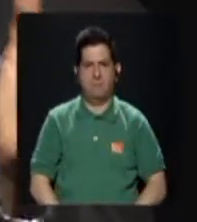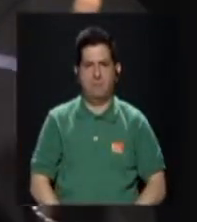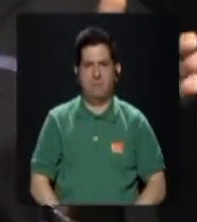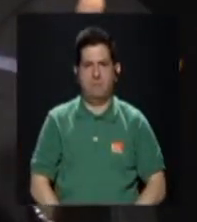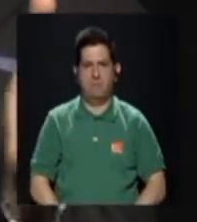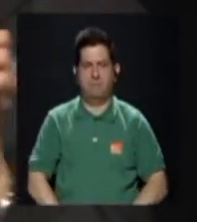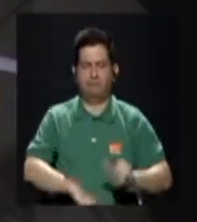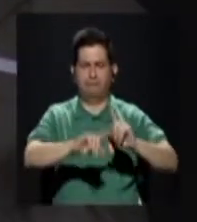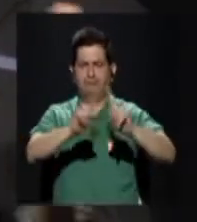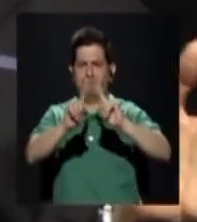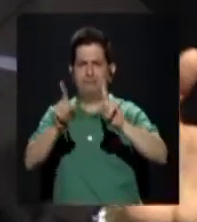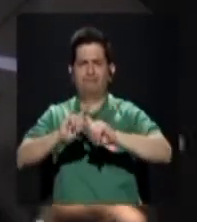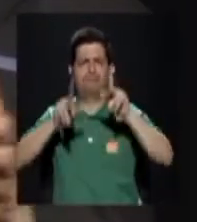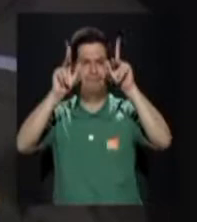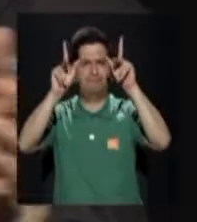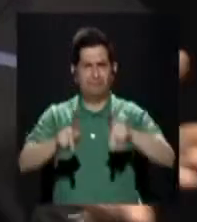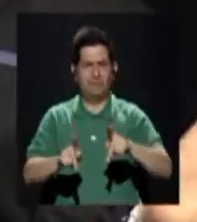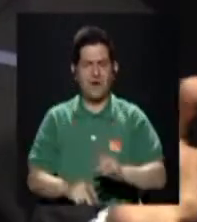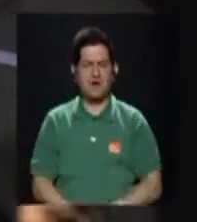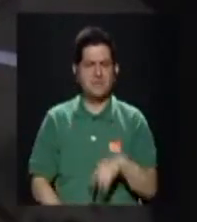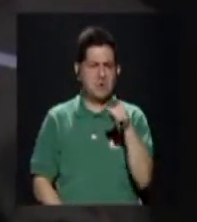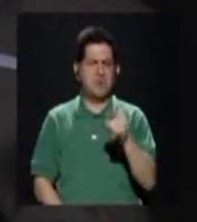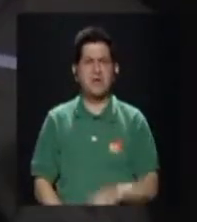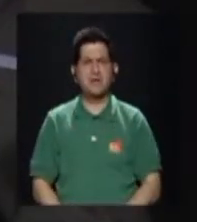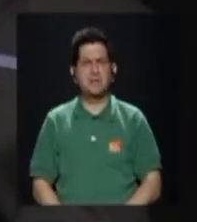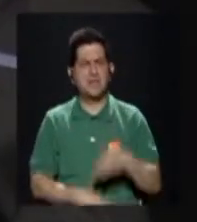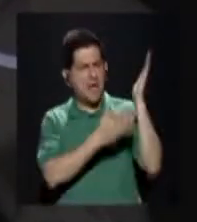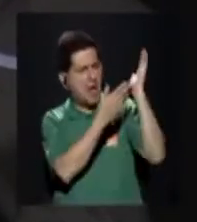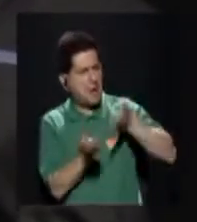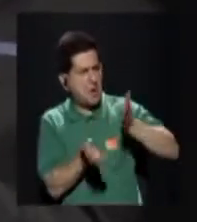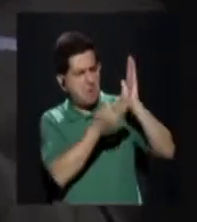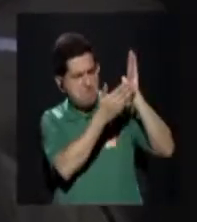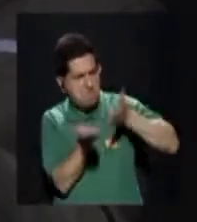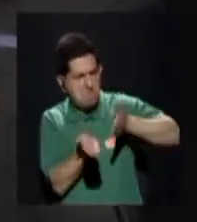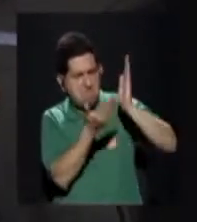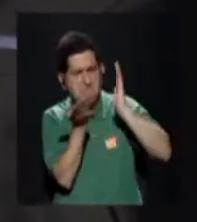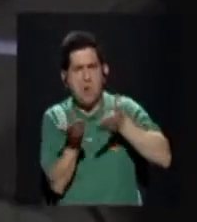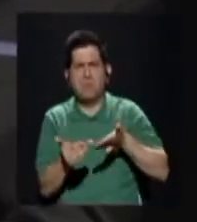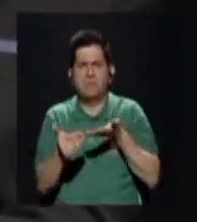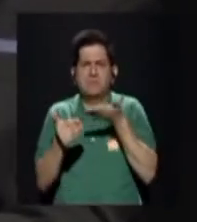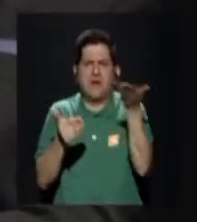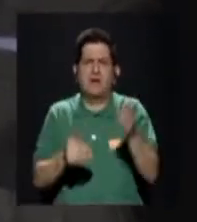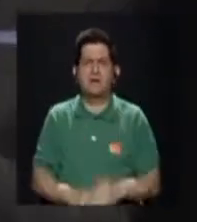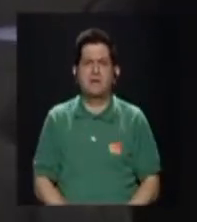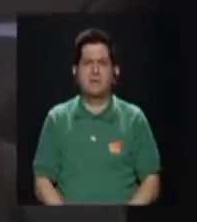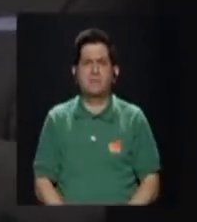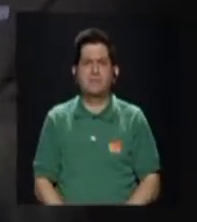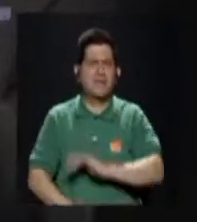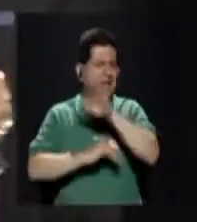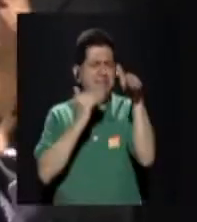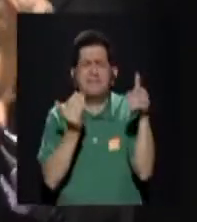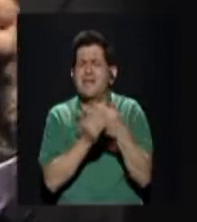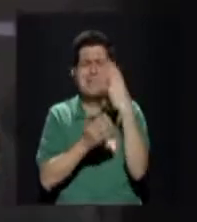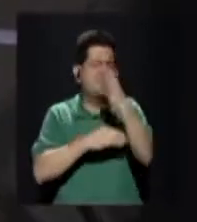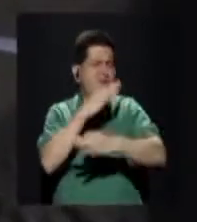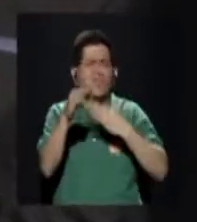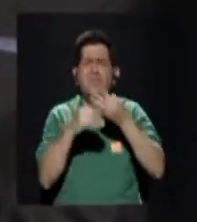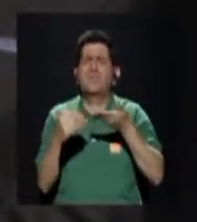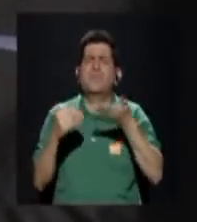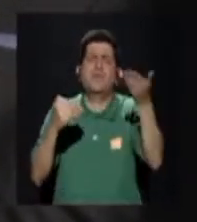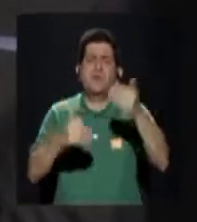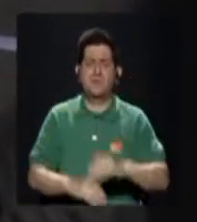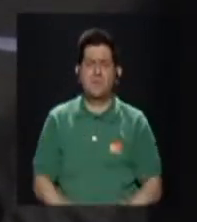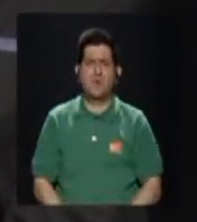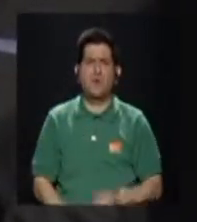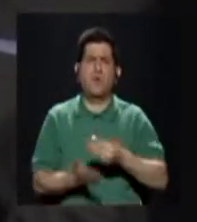Hay un montón de gente haciendo importaciones de cositas ahí, vasos, de todo tipo de cosas,